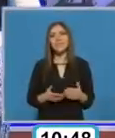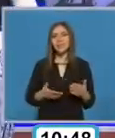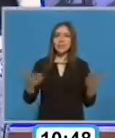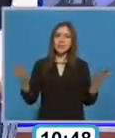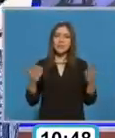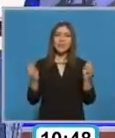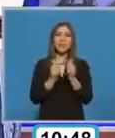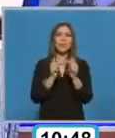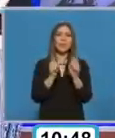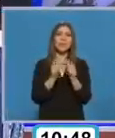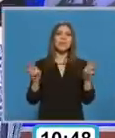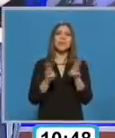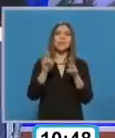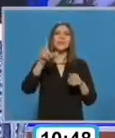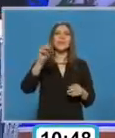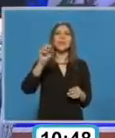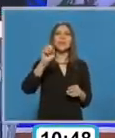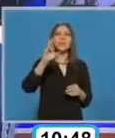con los Corde!